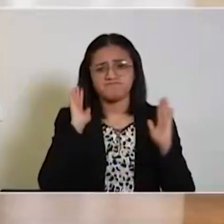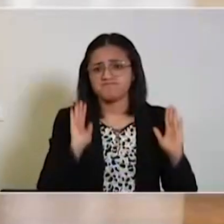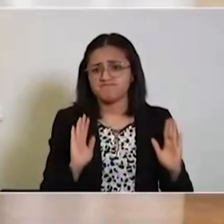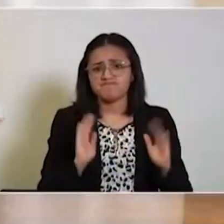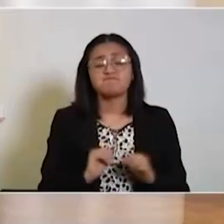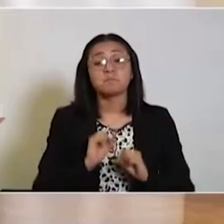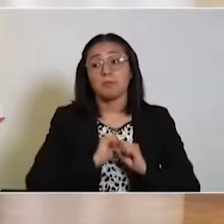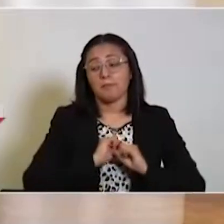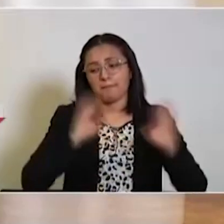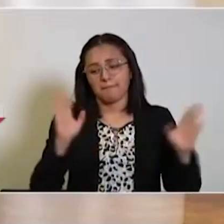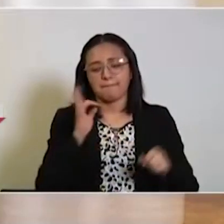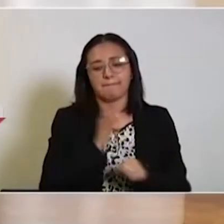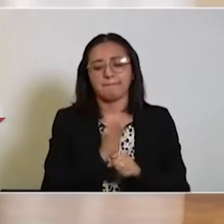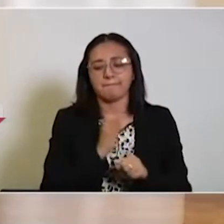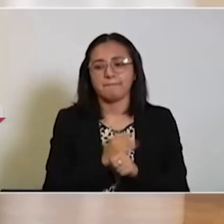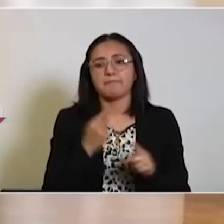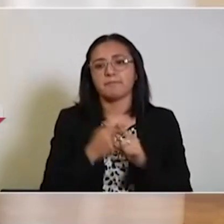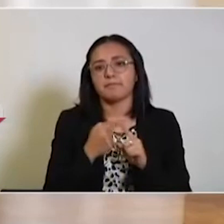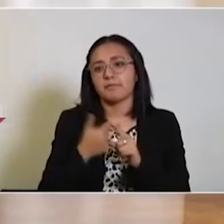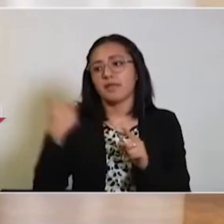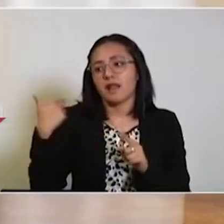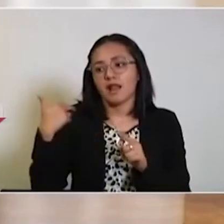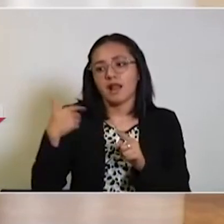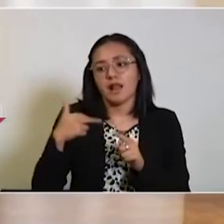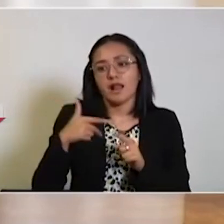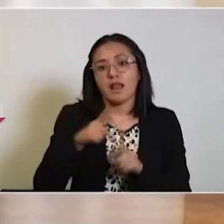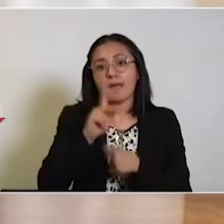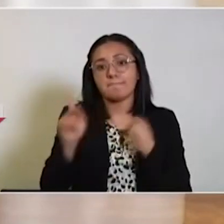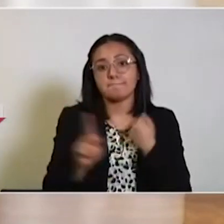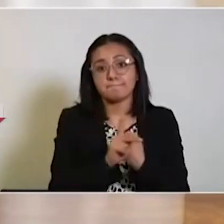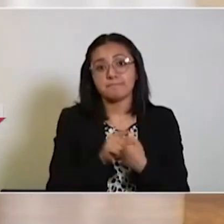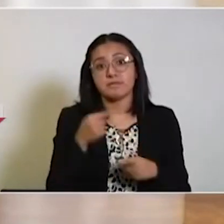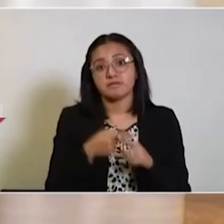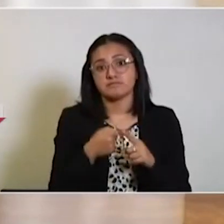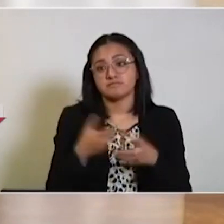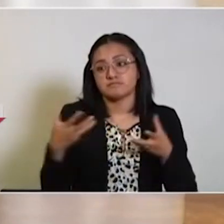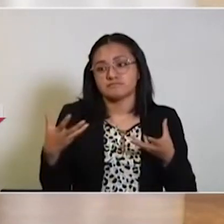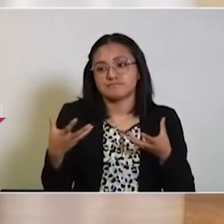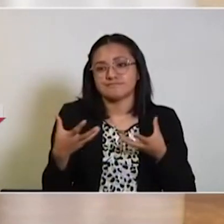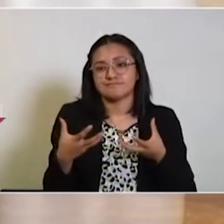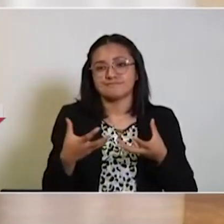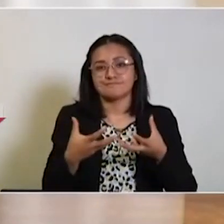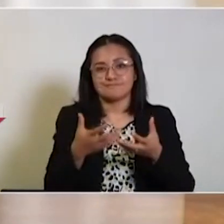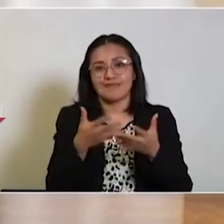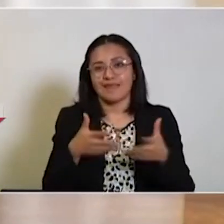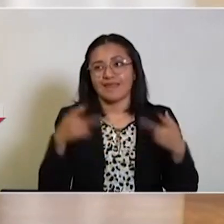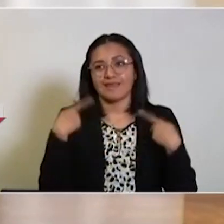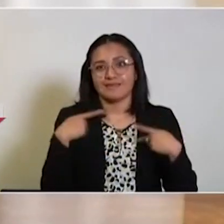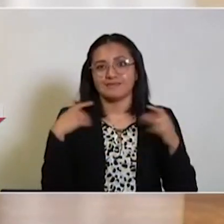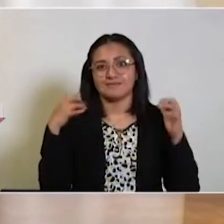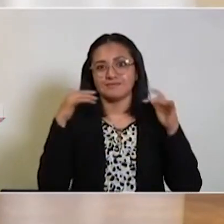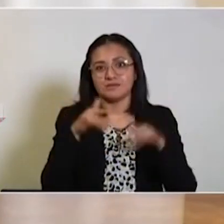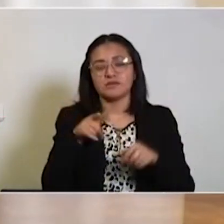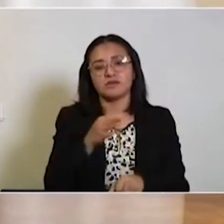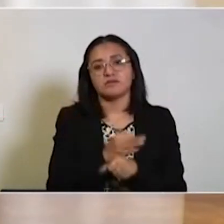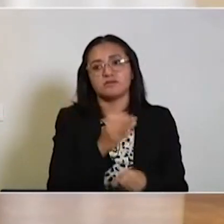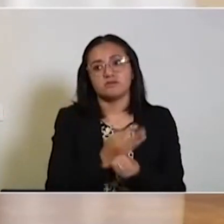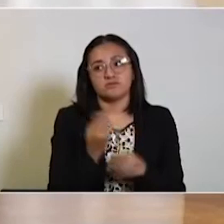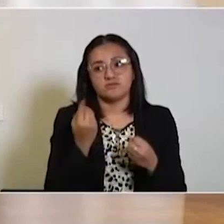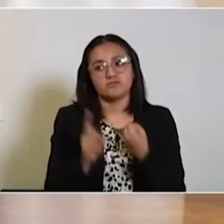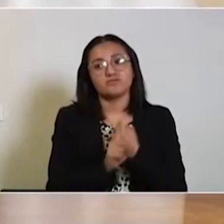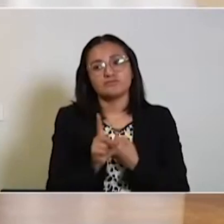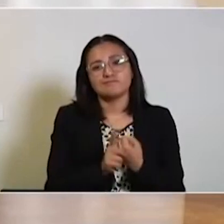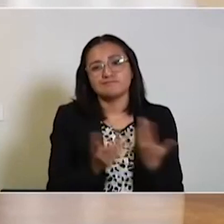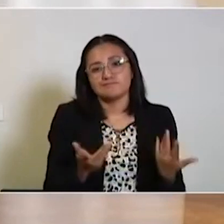Claro que el tránsito por el país de una caravana tan grande va a provocar muchos